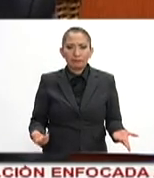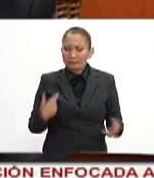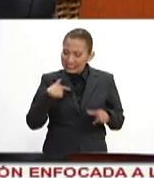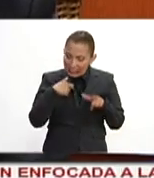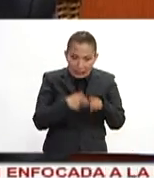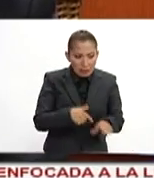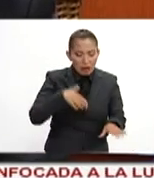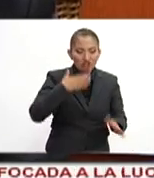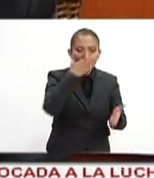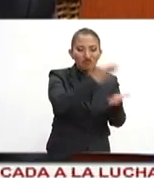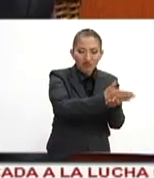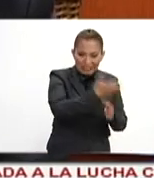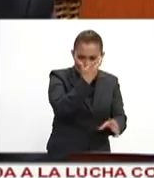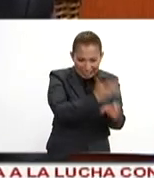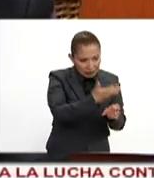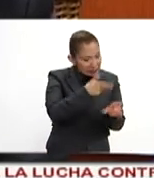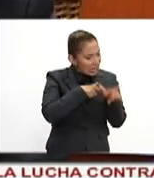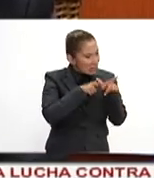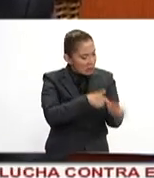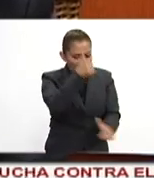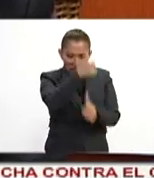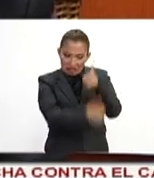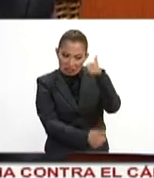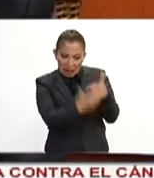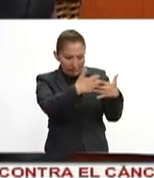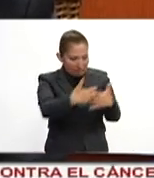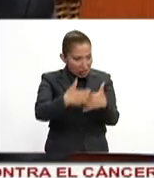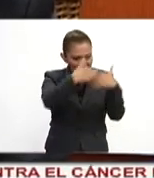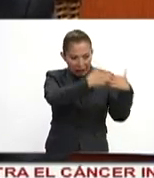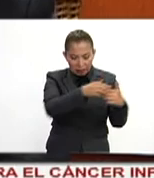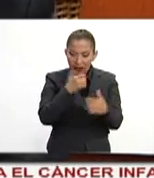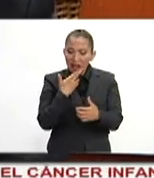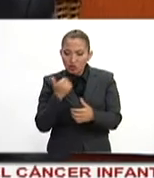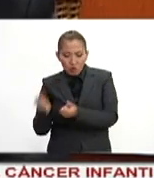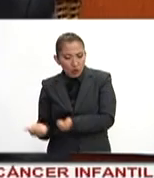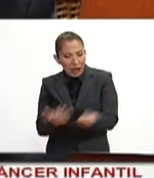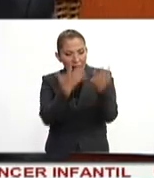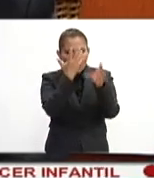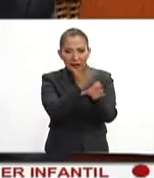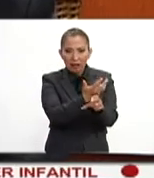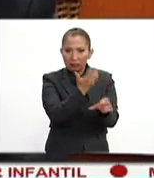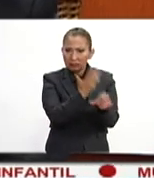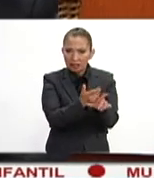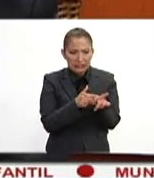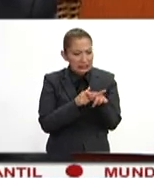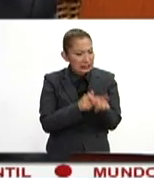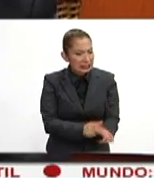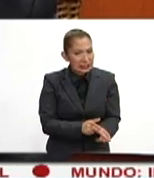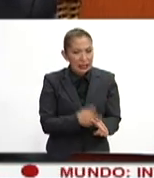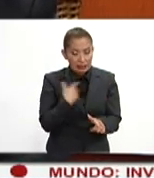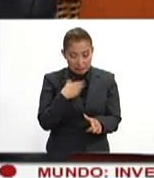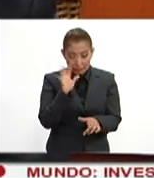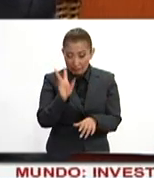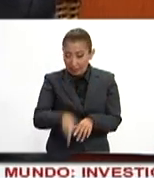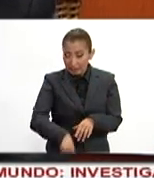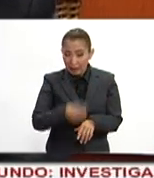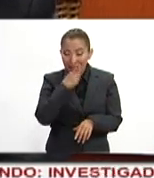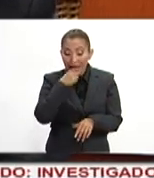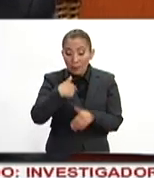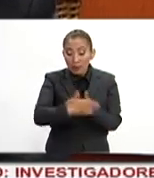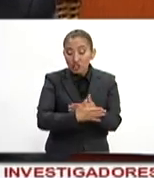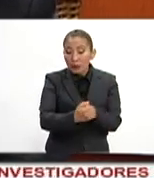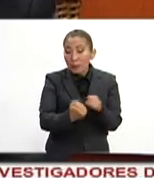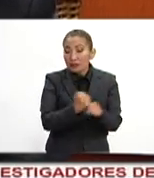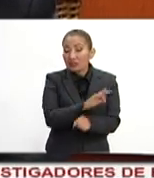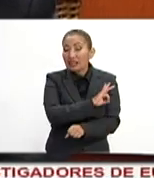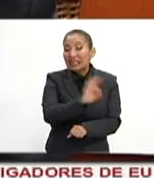Seguimos metidos en el juego, seguimos compitiendo y mandando nuestro azúcar a Estados Unidos. Inclusive, déjenme les digo, el año que